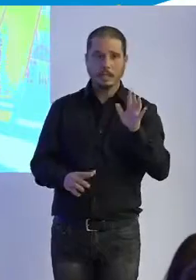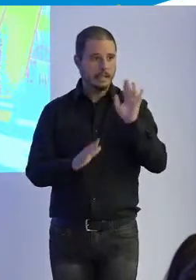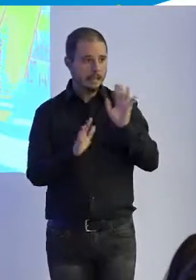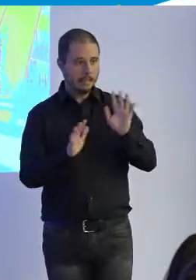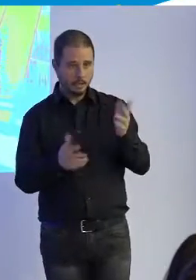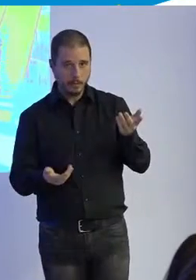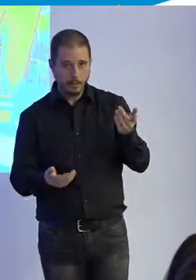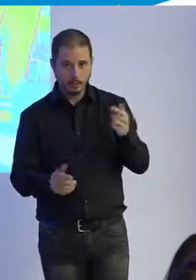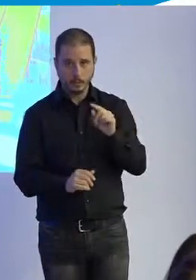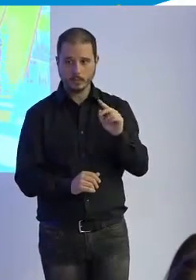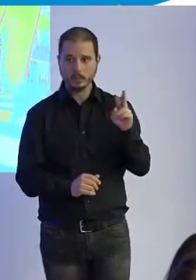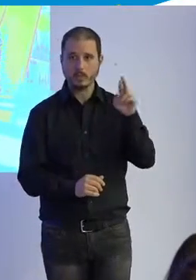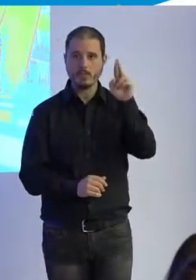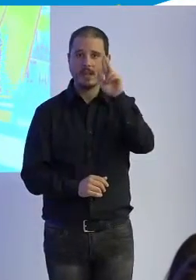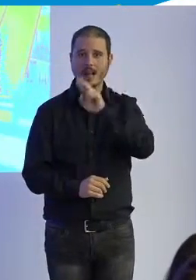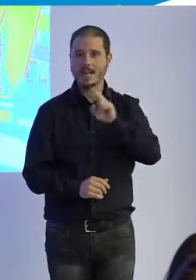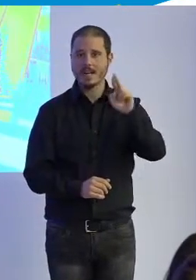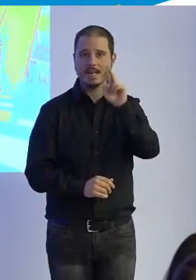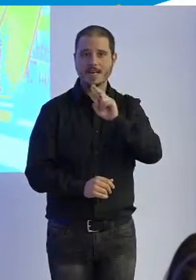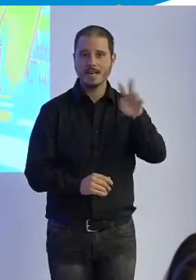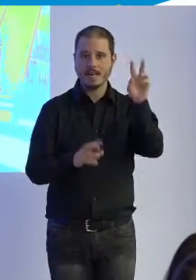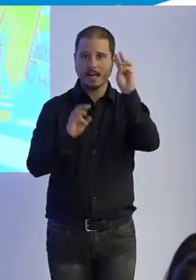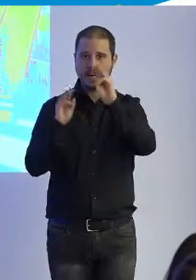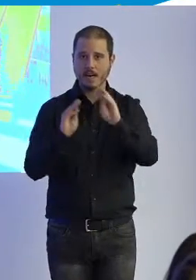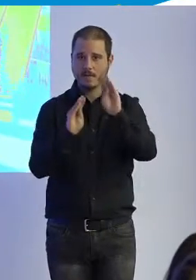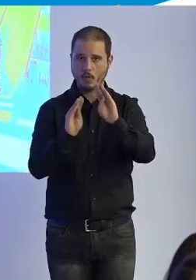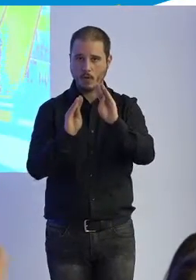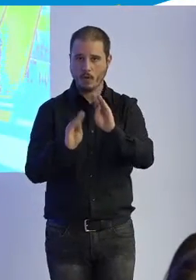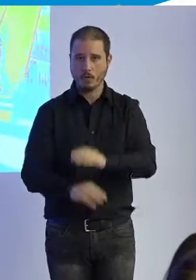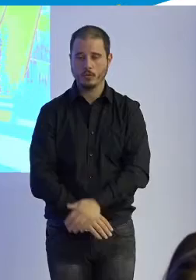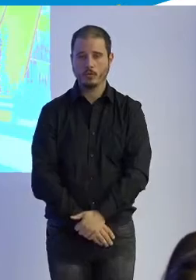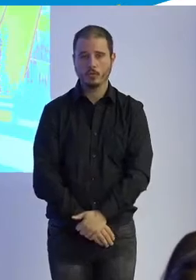de recualificación. O sea, el que